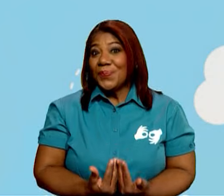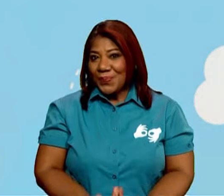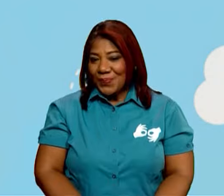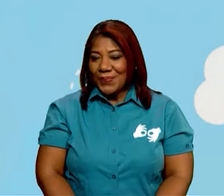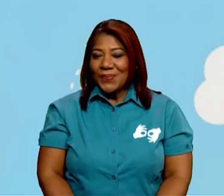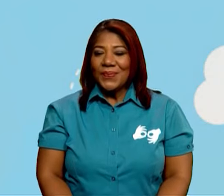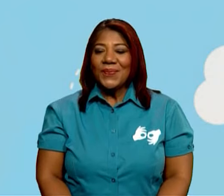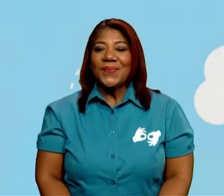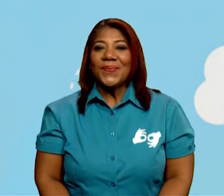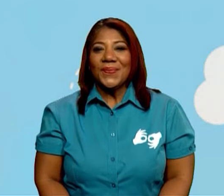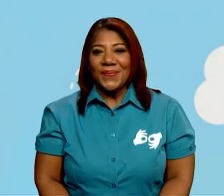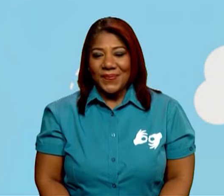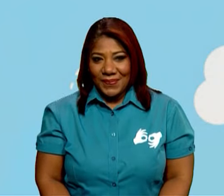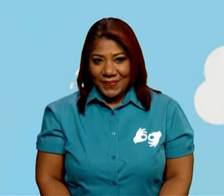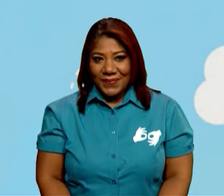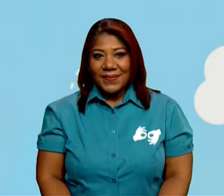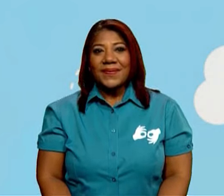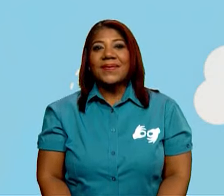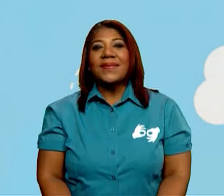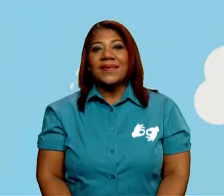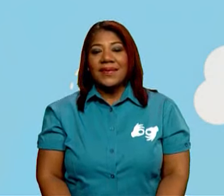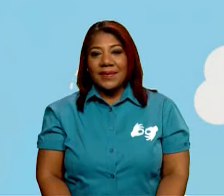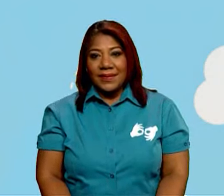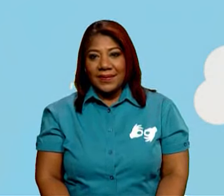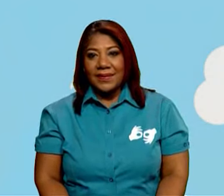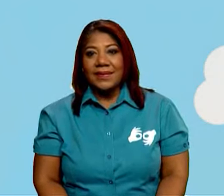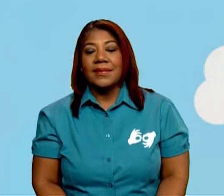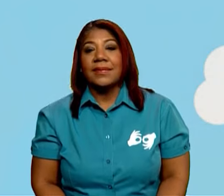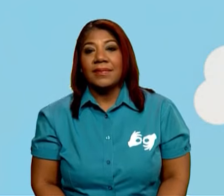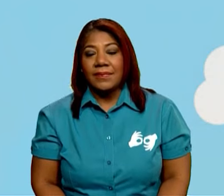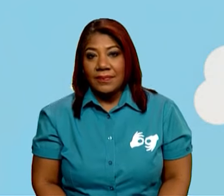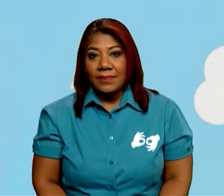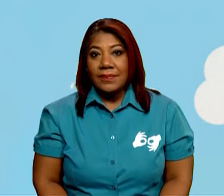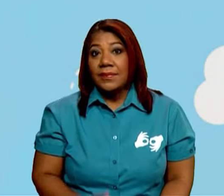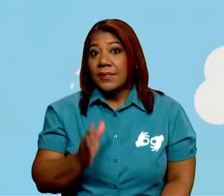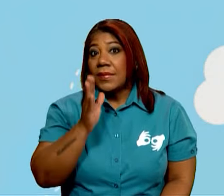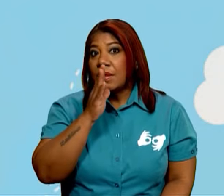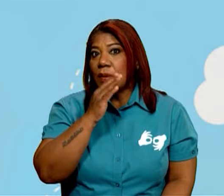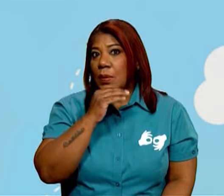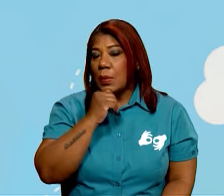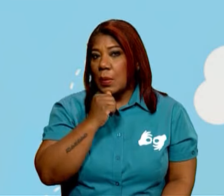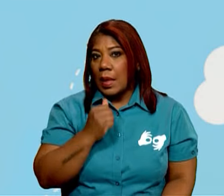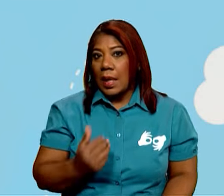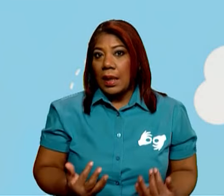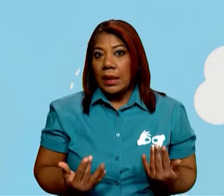que haya sequedad o haya algún tipo